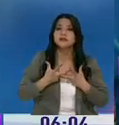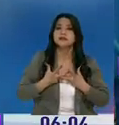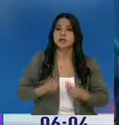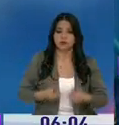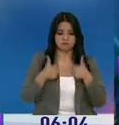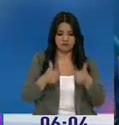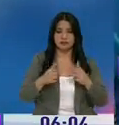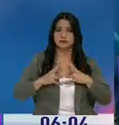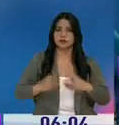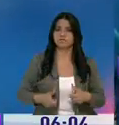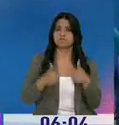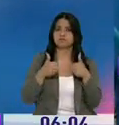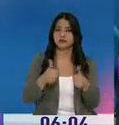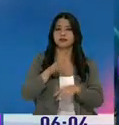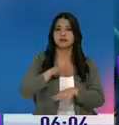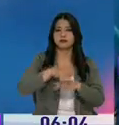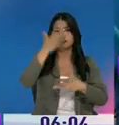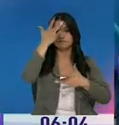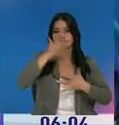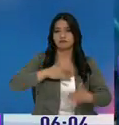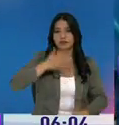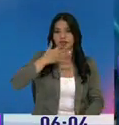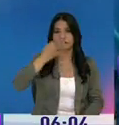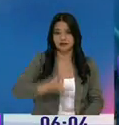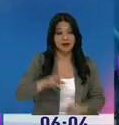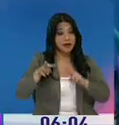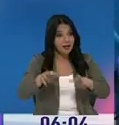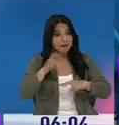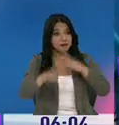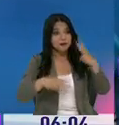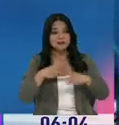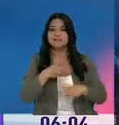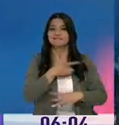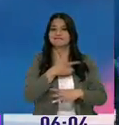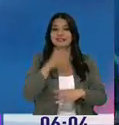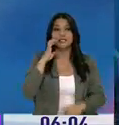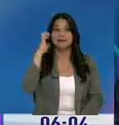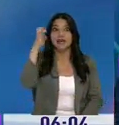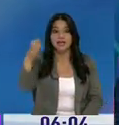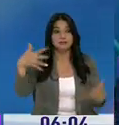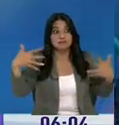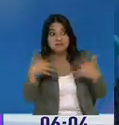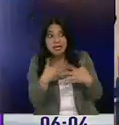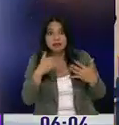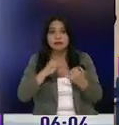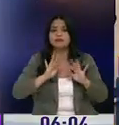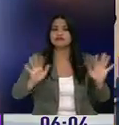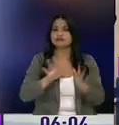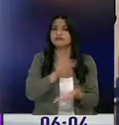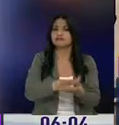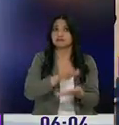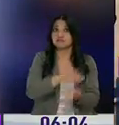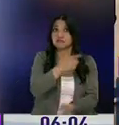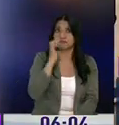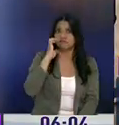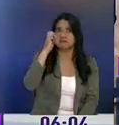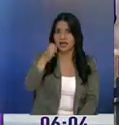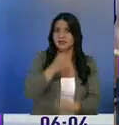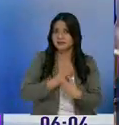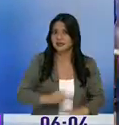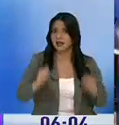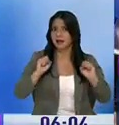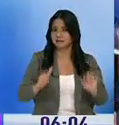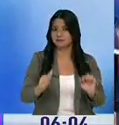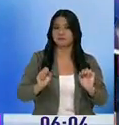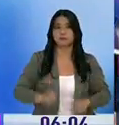hasta ahora y se convierte en una imagen de esperanza para el mundo, que mira con temor el avance del virus. Sin embargo, su